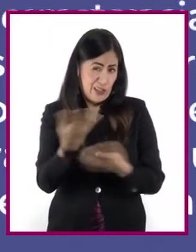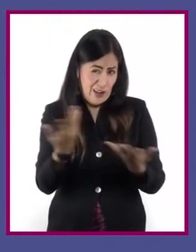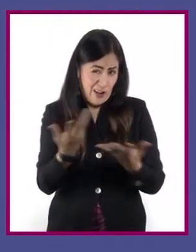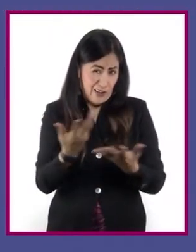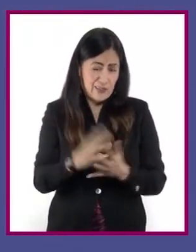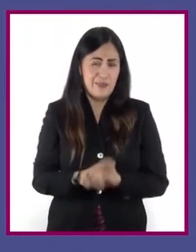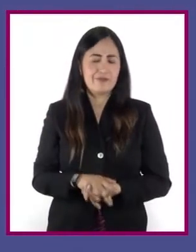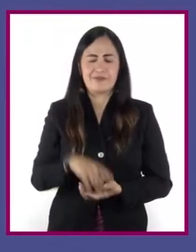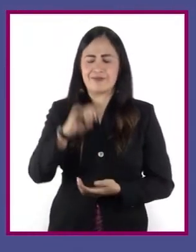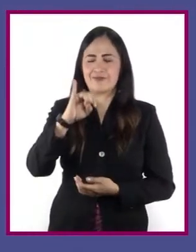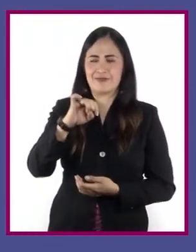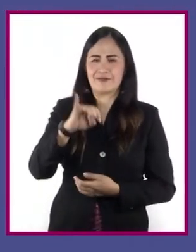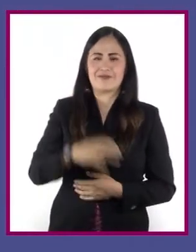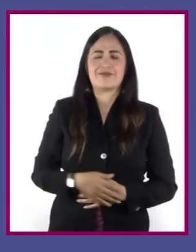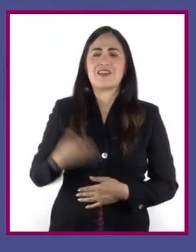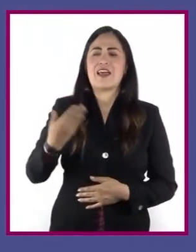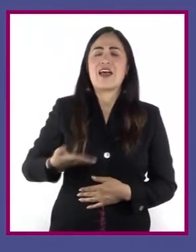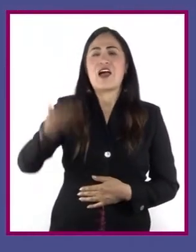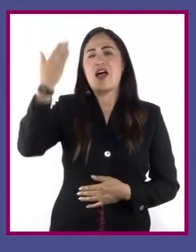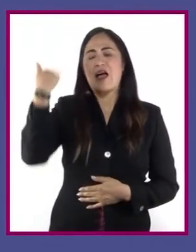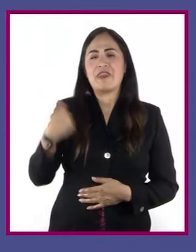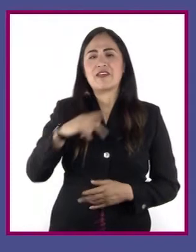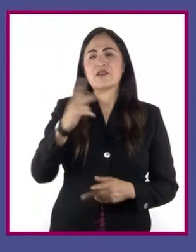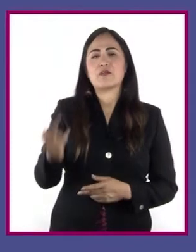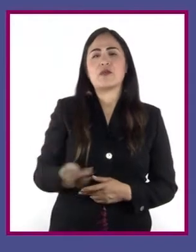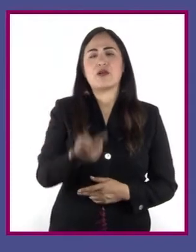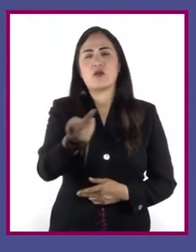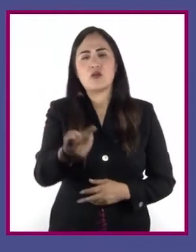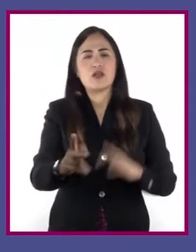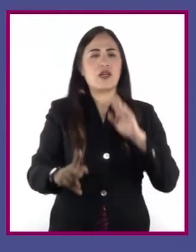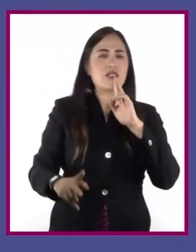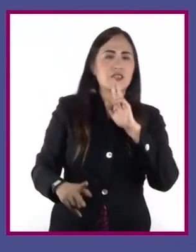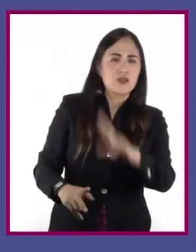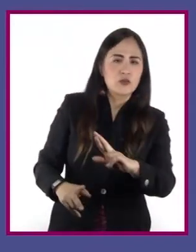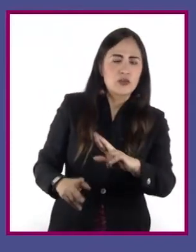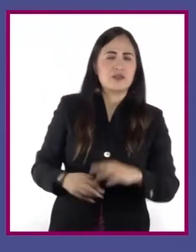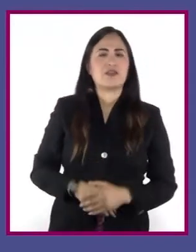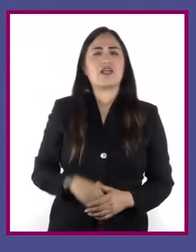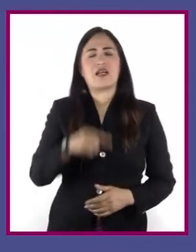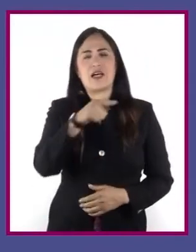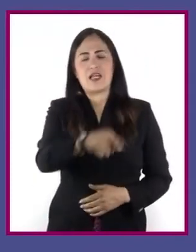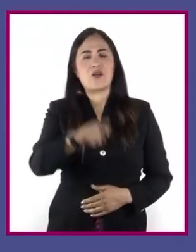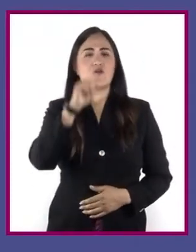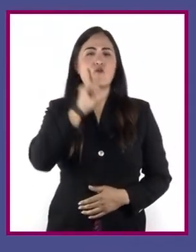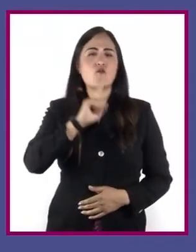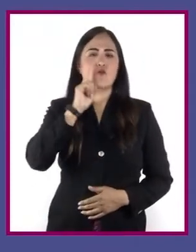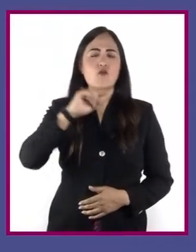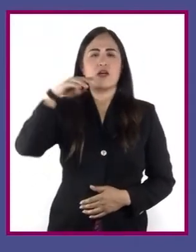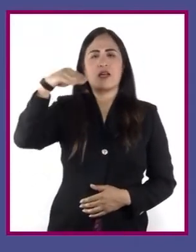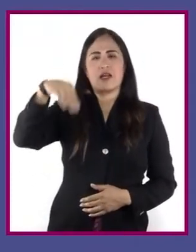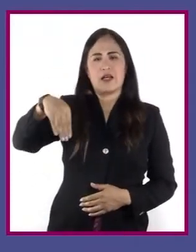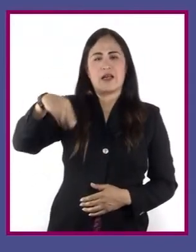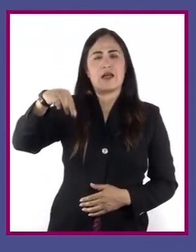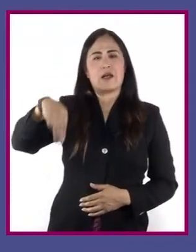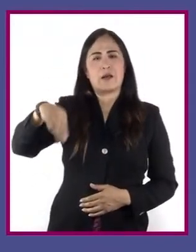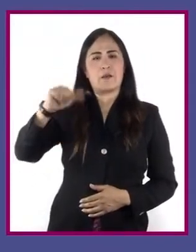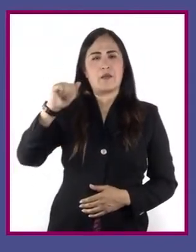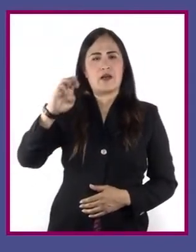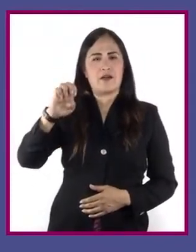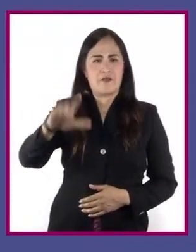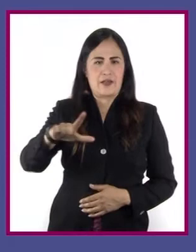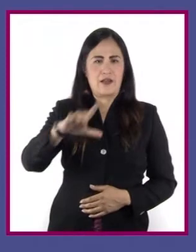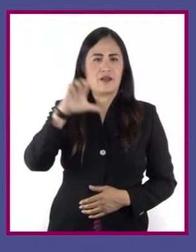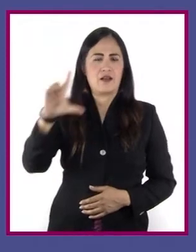a ver. Retomemos algunas preguntas y respuestas de esta entrevista realizada a la nadadora Mabel López